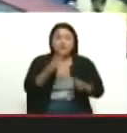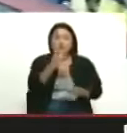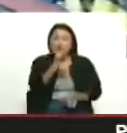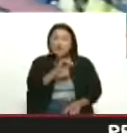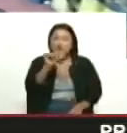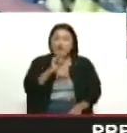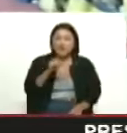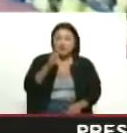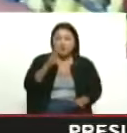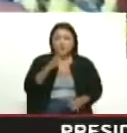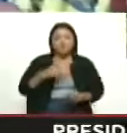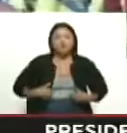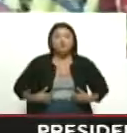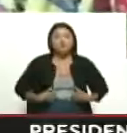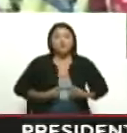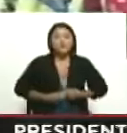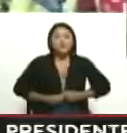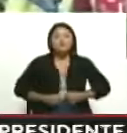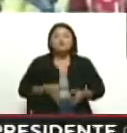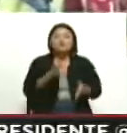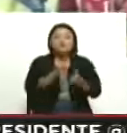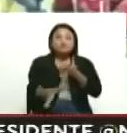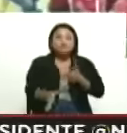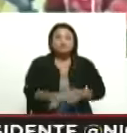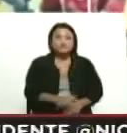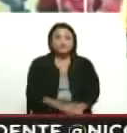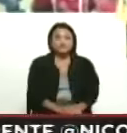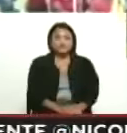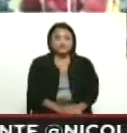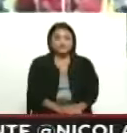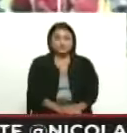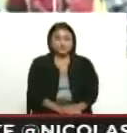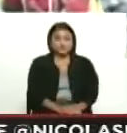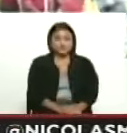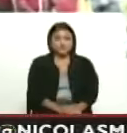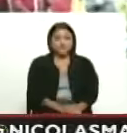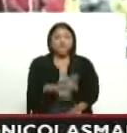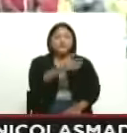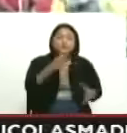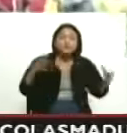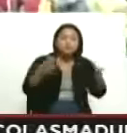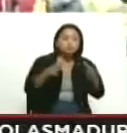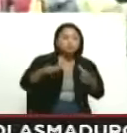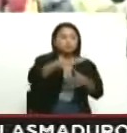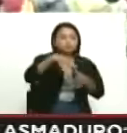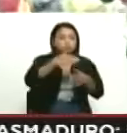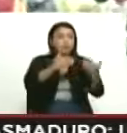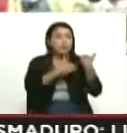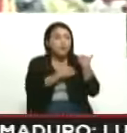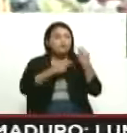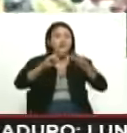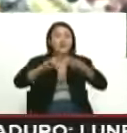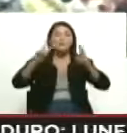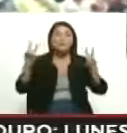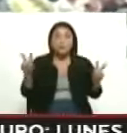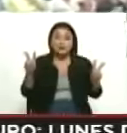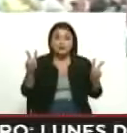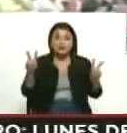quizás, sobre la conformación de las unidades populares para la paz.